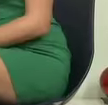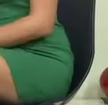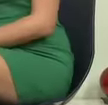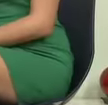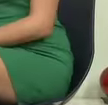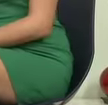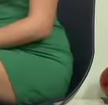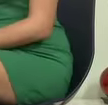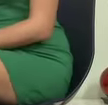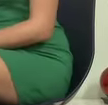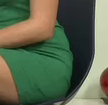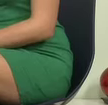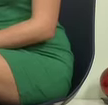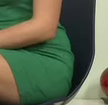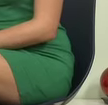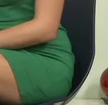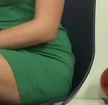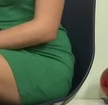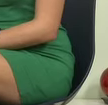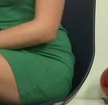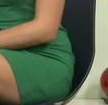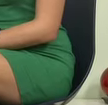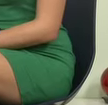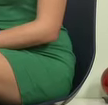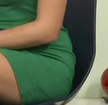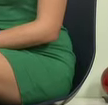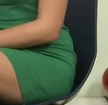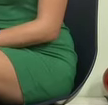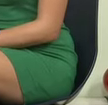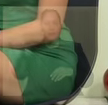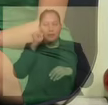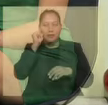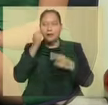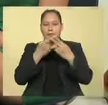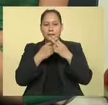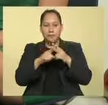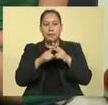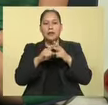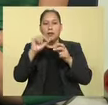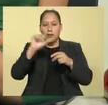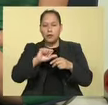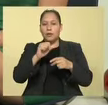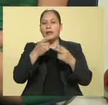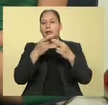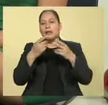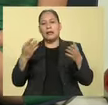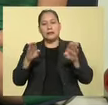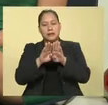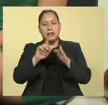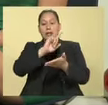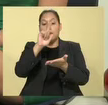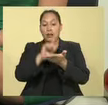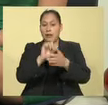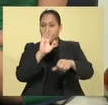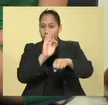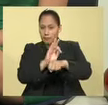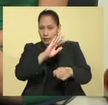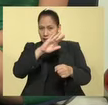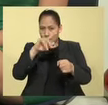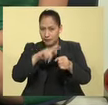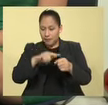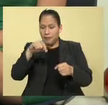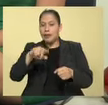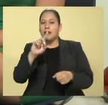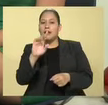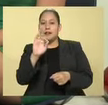Por supuesto que continuamos con un tema muy importante que ayer lo iniciamos y hoy vamos a cerrarlo la ley de protección animal